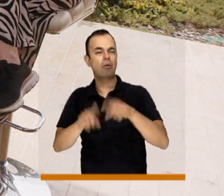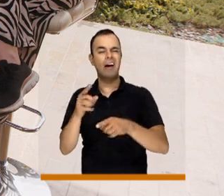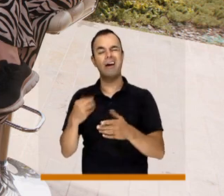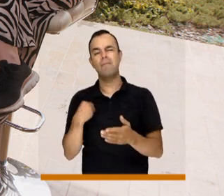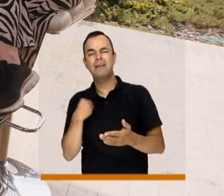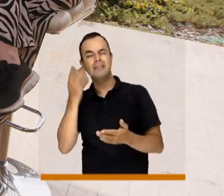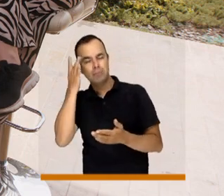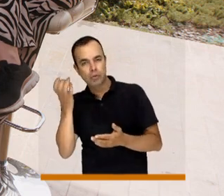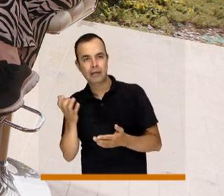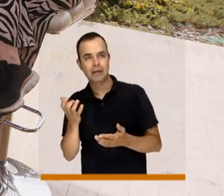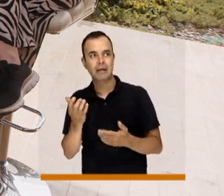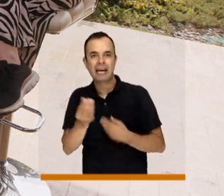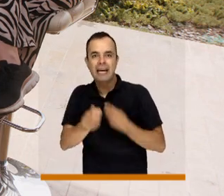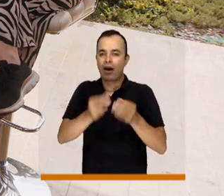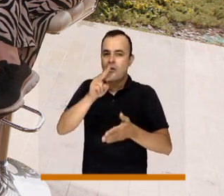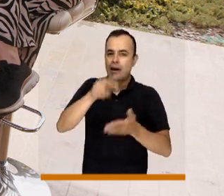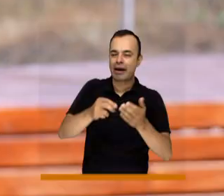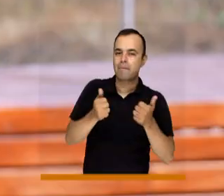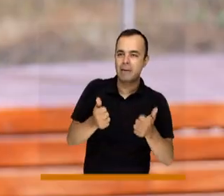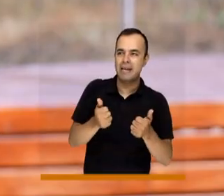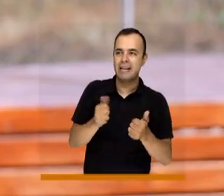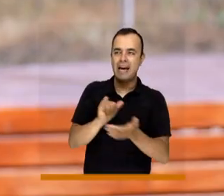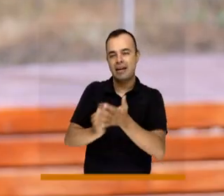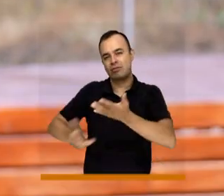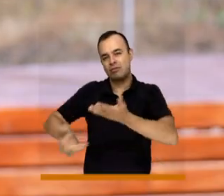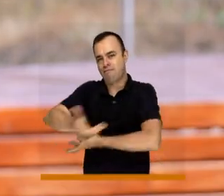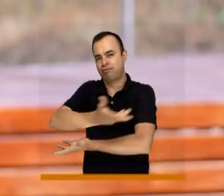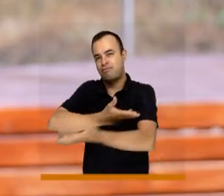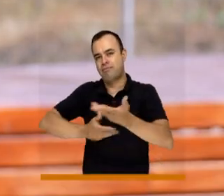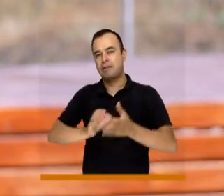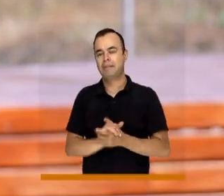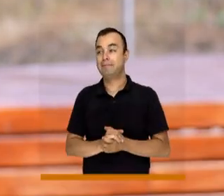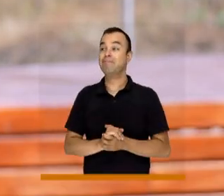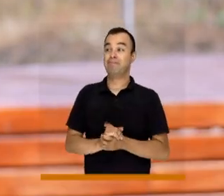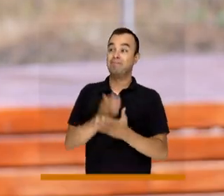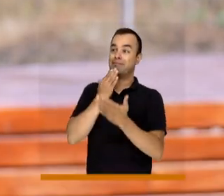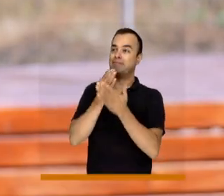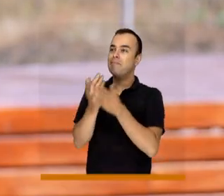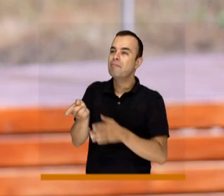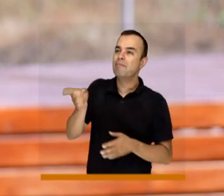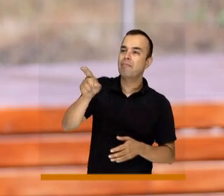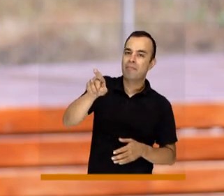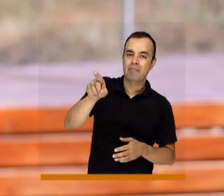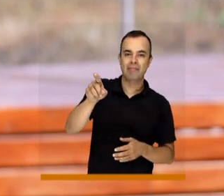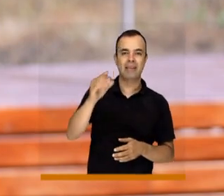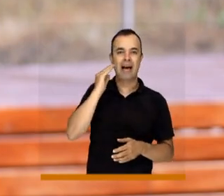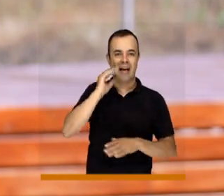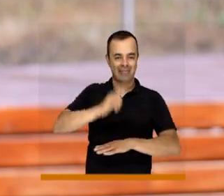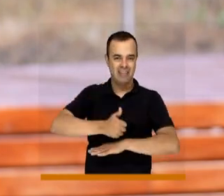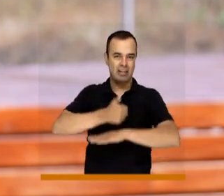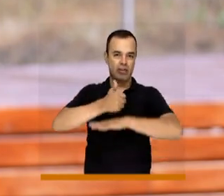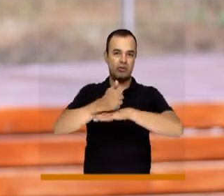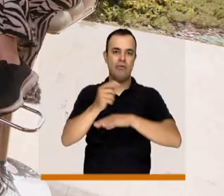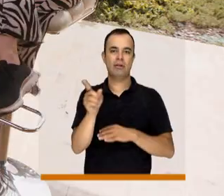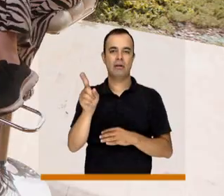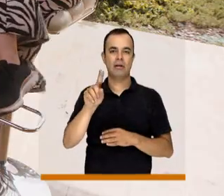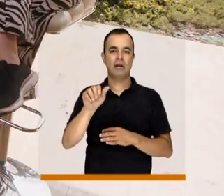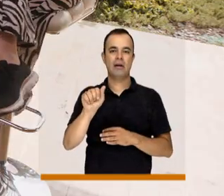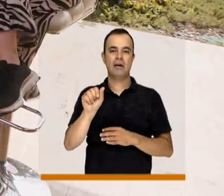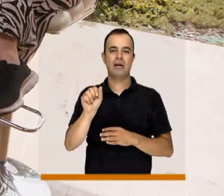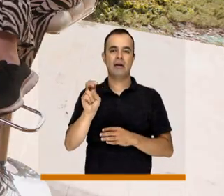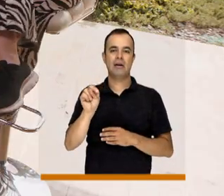leemos, qué alternativas hay, cómo podemos leer más. Bueno, pues vamos entonces a darle la bienvenida a su